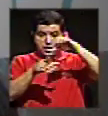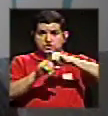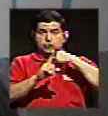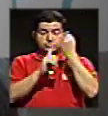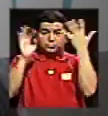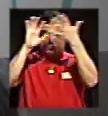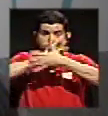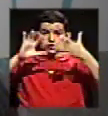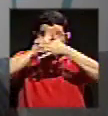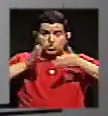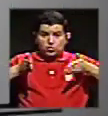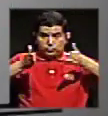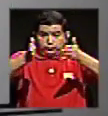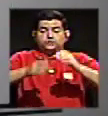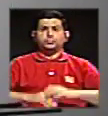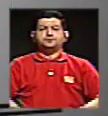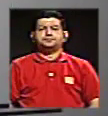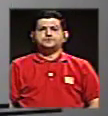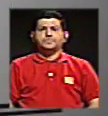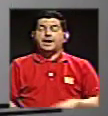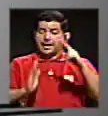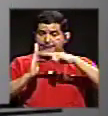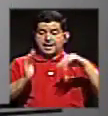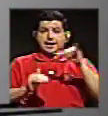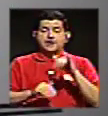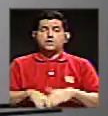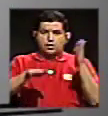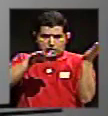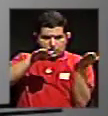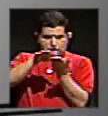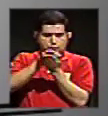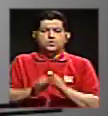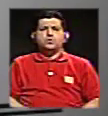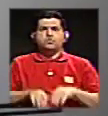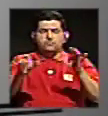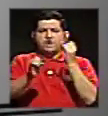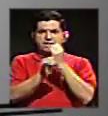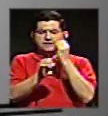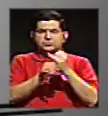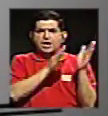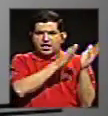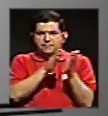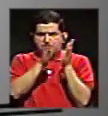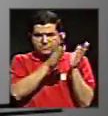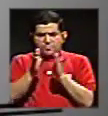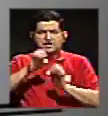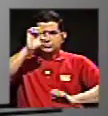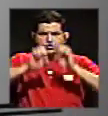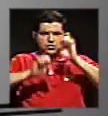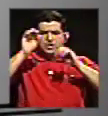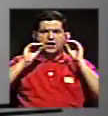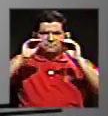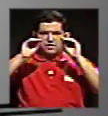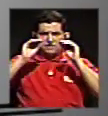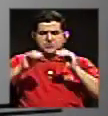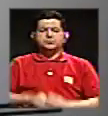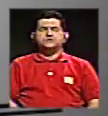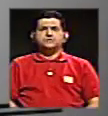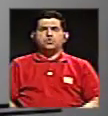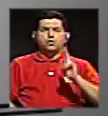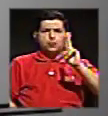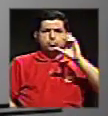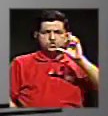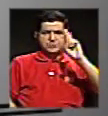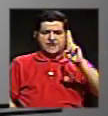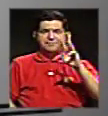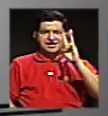caos Vial y puede leer también un suplemento de la red institucional de formación y evaluación docente de la Universidad de Costa Rica